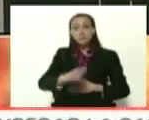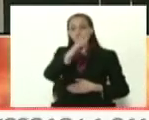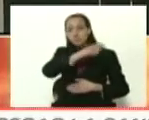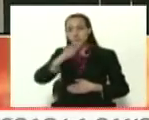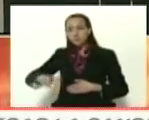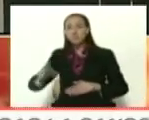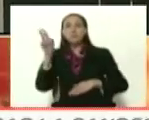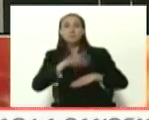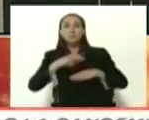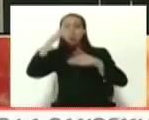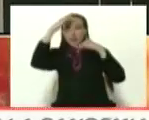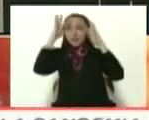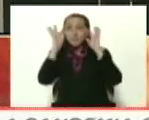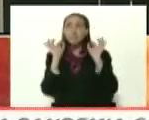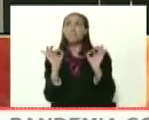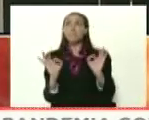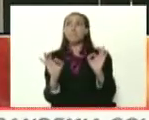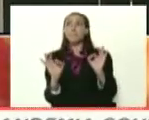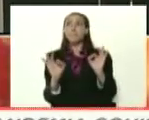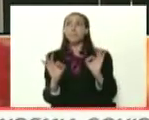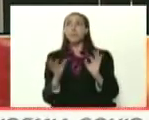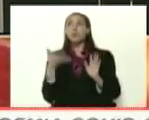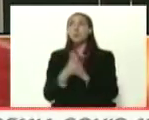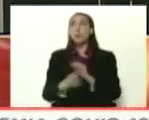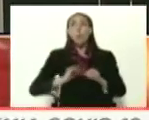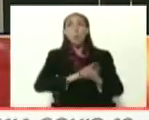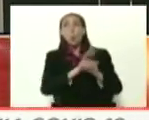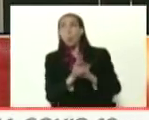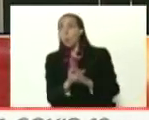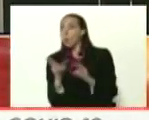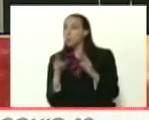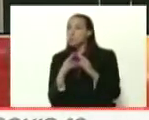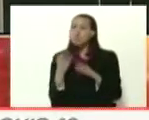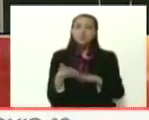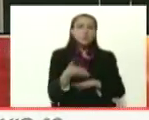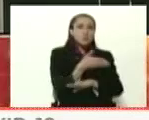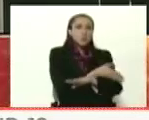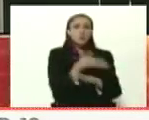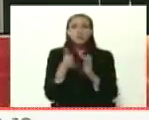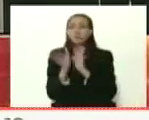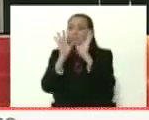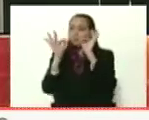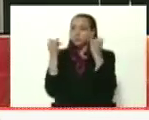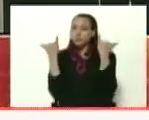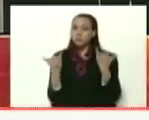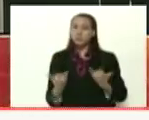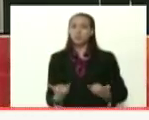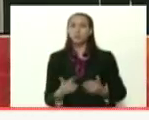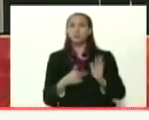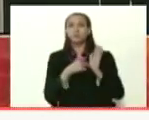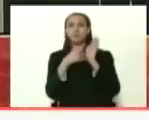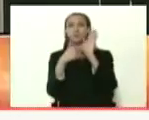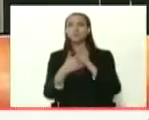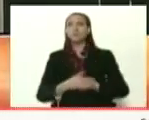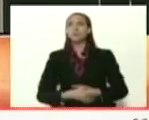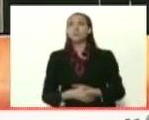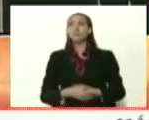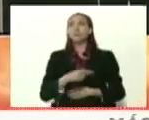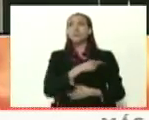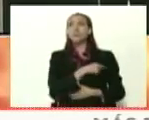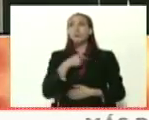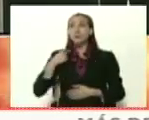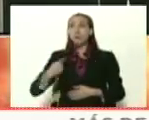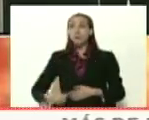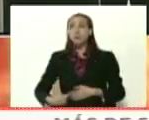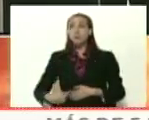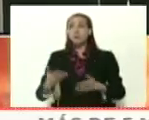especialistas para atender este virus que no lo conocía la humanidad en las formas que se está presentando y que ya China